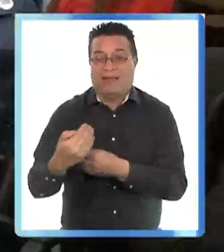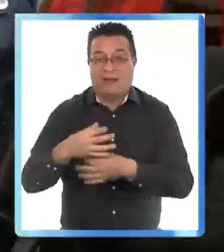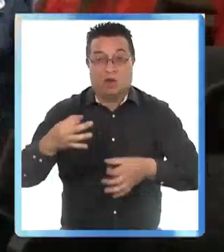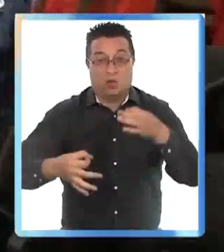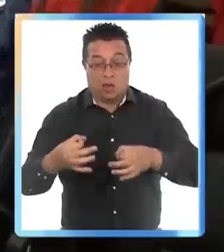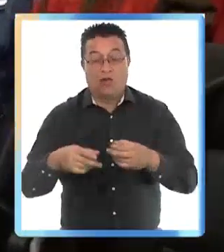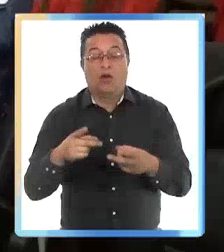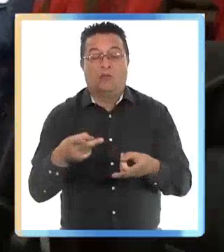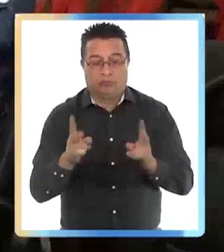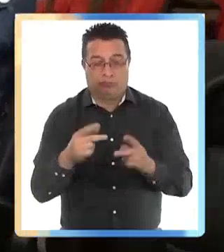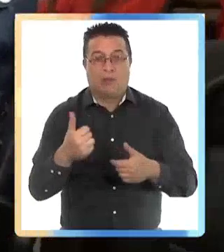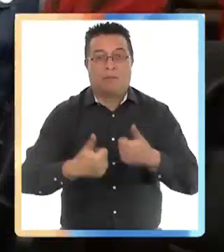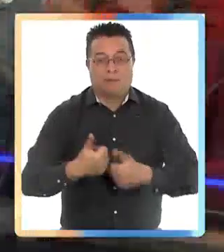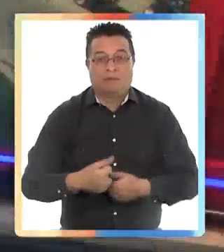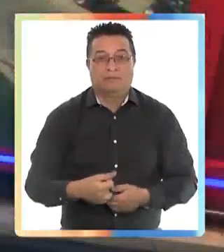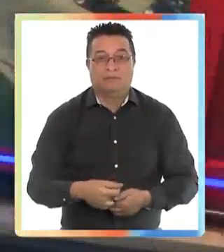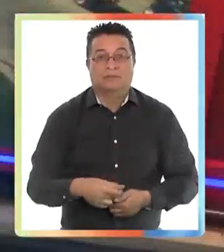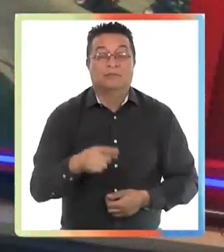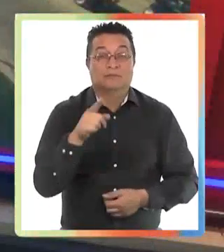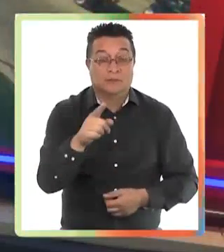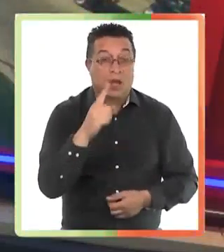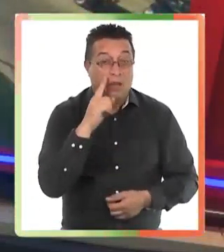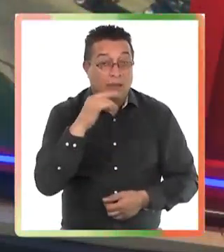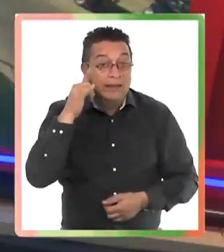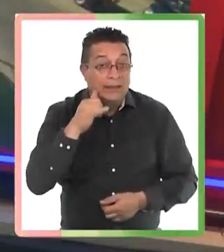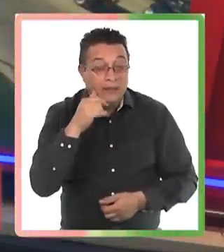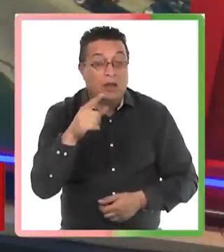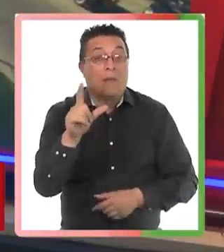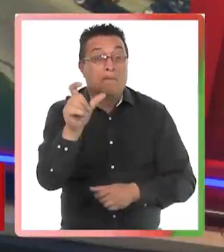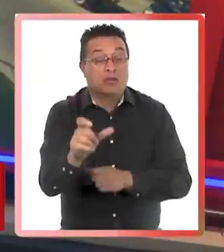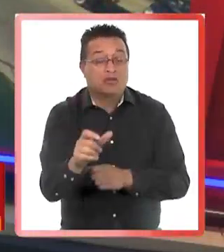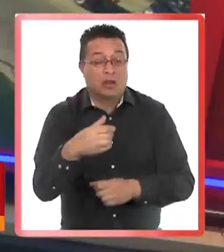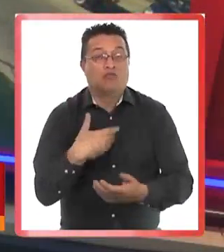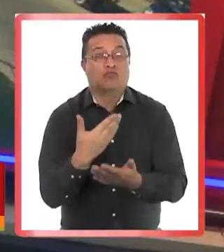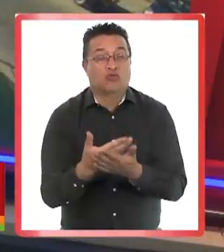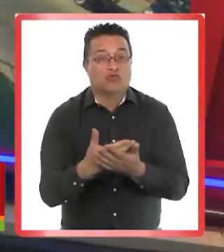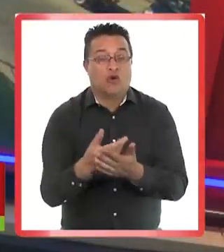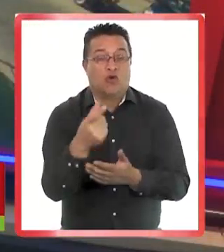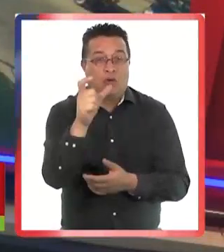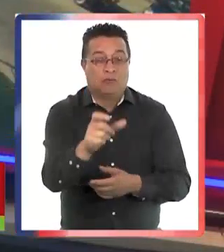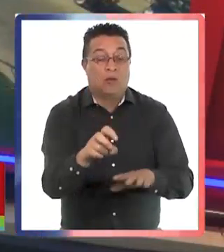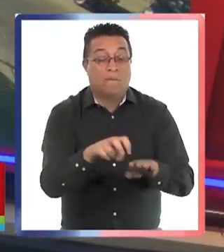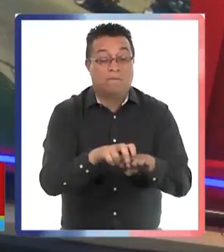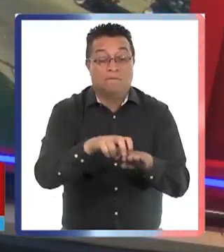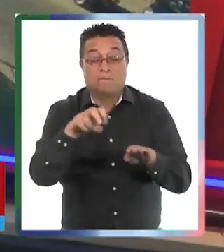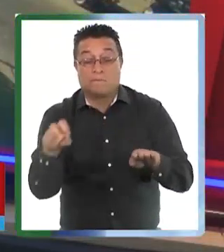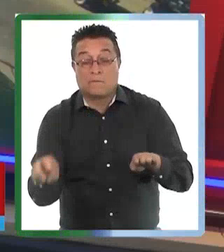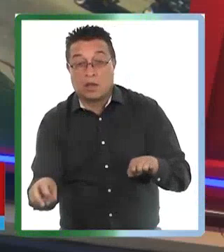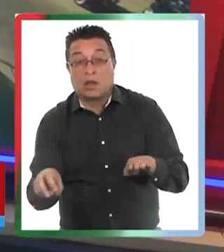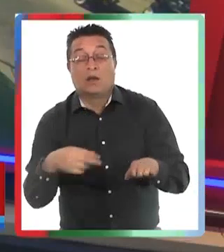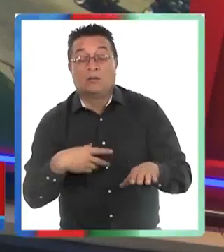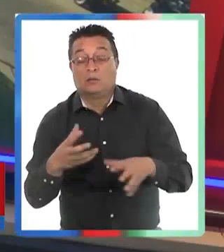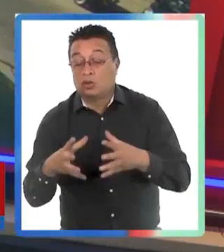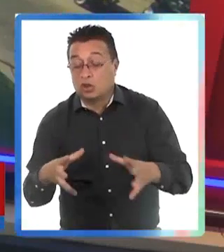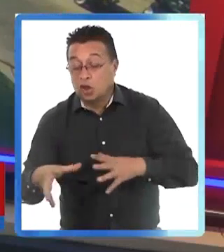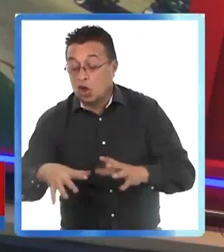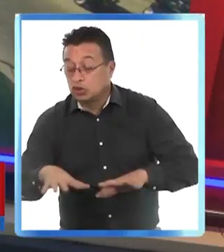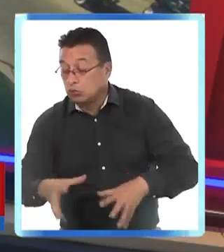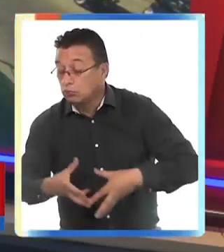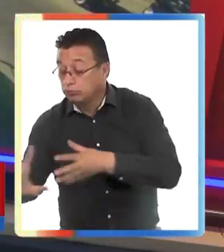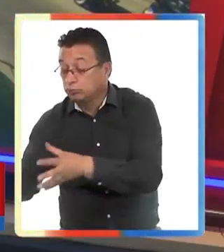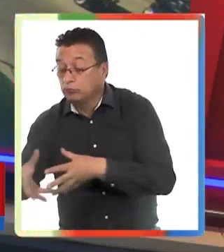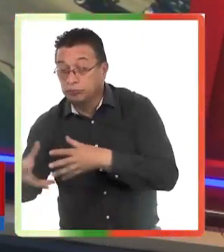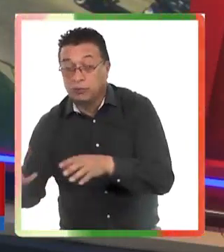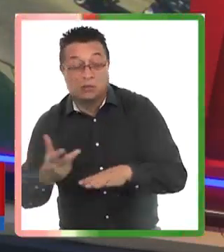pueda ser visitado por el jurado. Mucha atención en Iquique, un delincuente aprovechó el momento en que una conductora se bajó de su vehículo para dejar